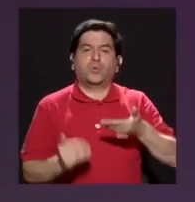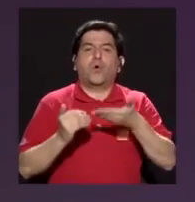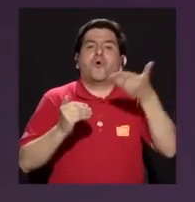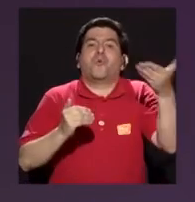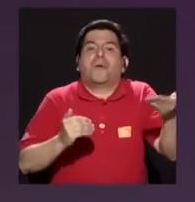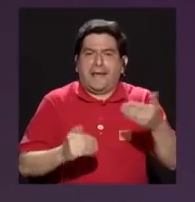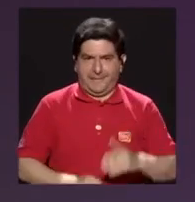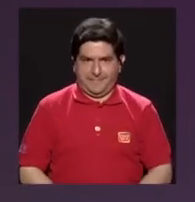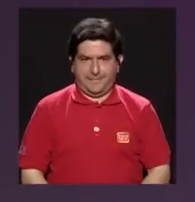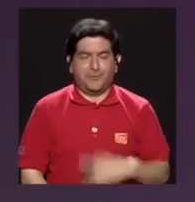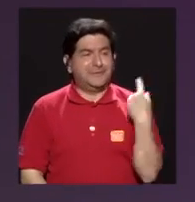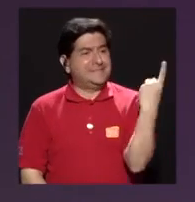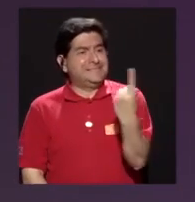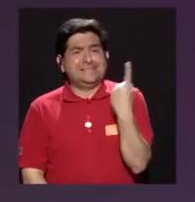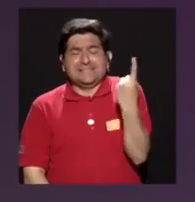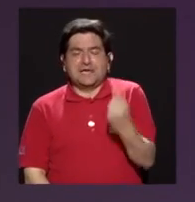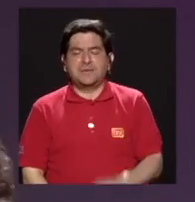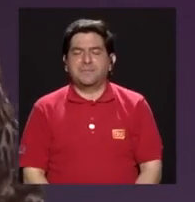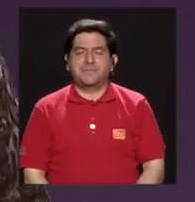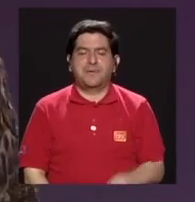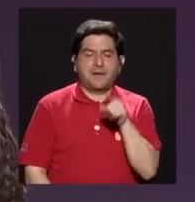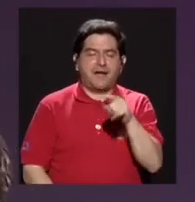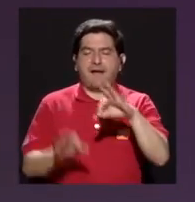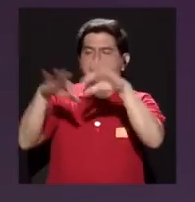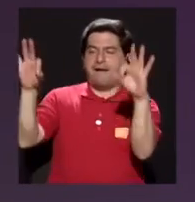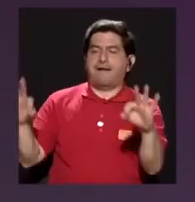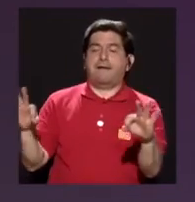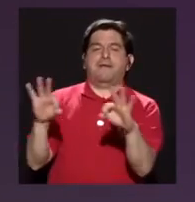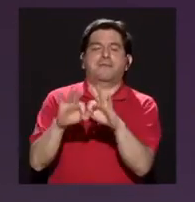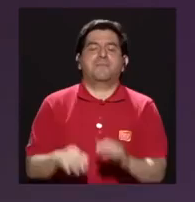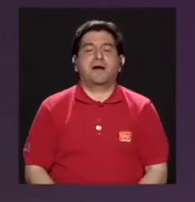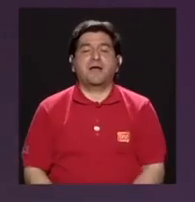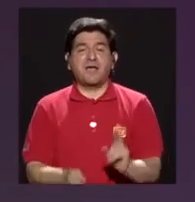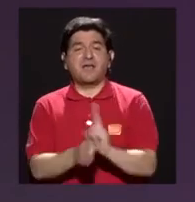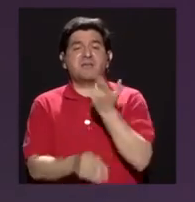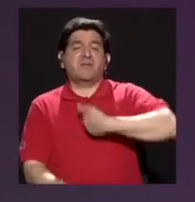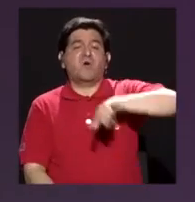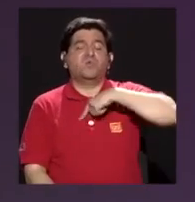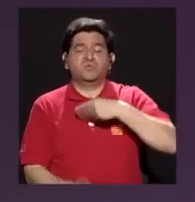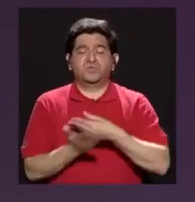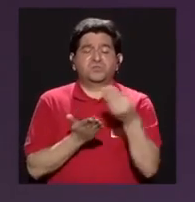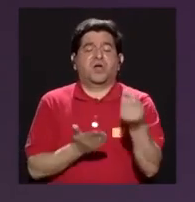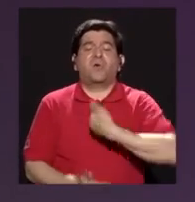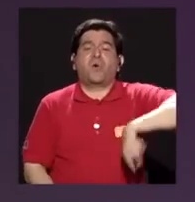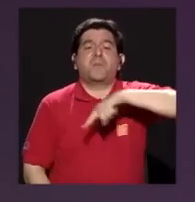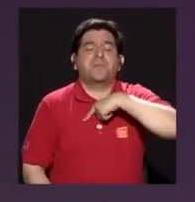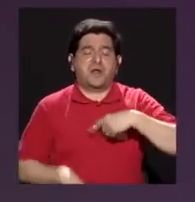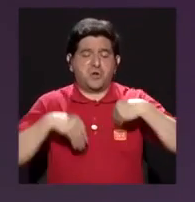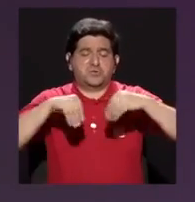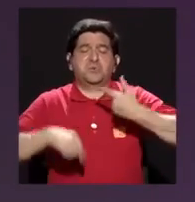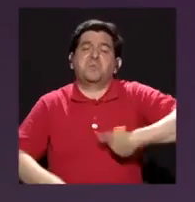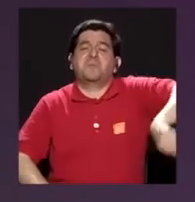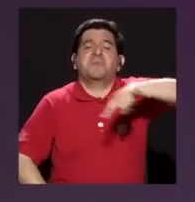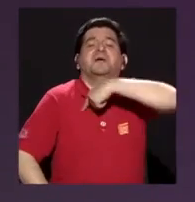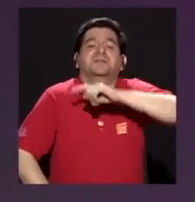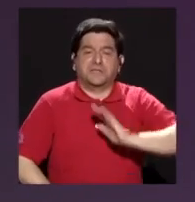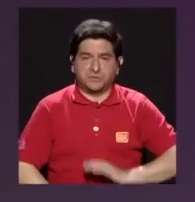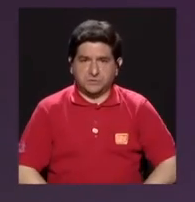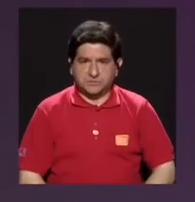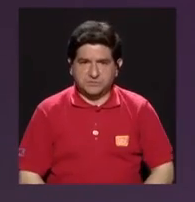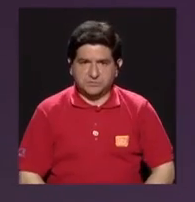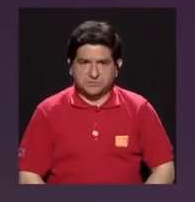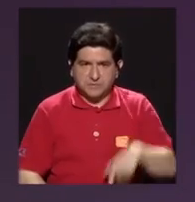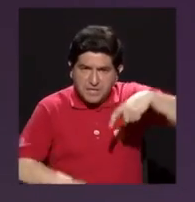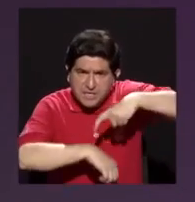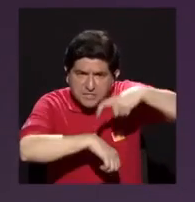cual estamos provocando esta imagen de busse nos compre nos venda nos y demás por lo tanto en